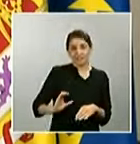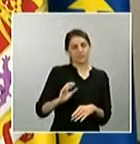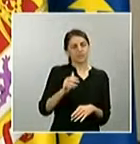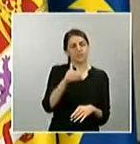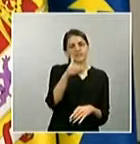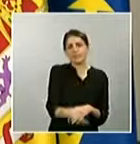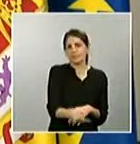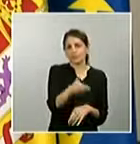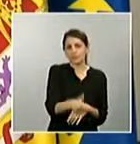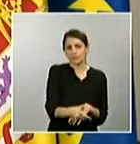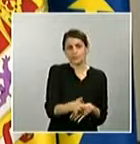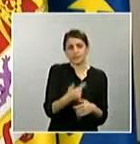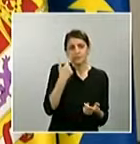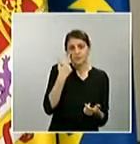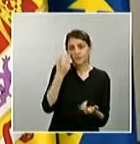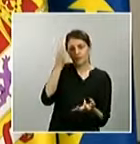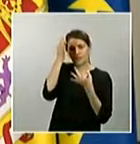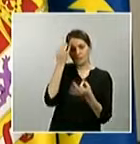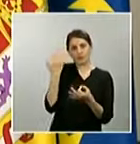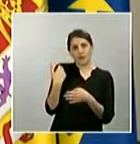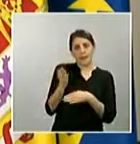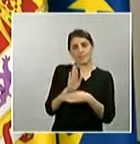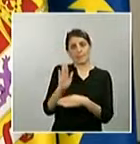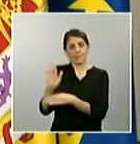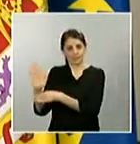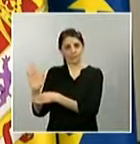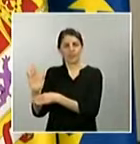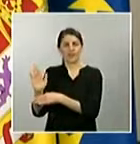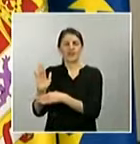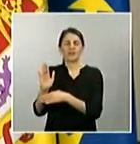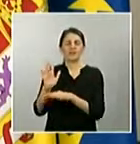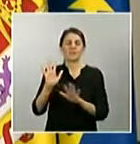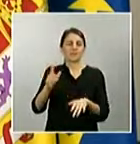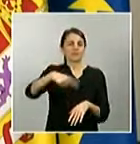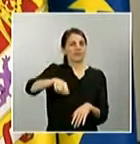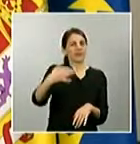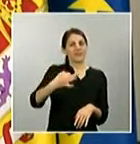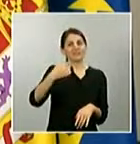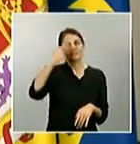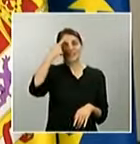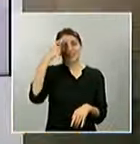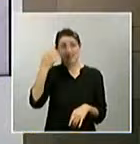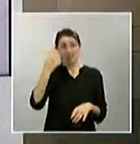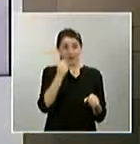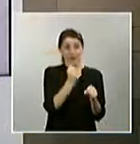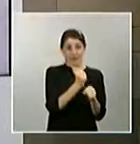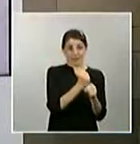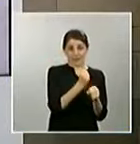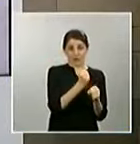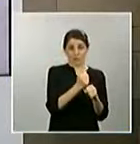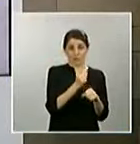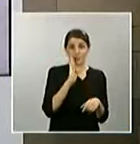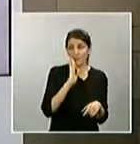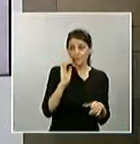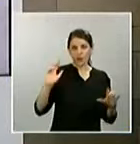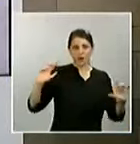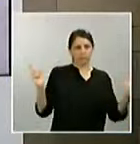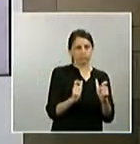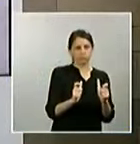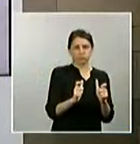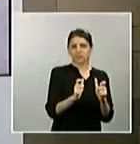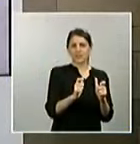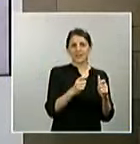sean ustedes conscientes que esa caída de empleo que hemos visto de casi 600 de más de 600